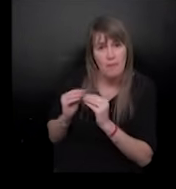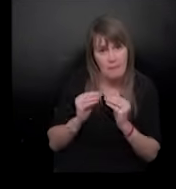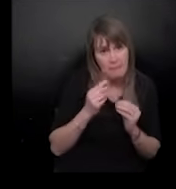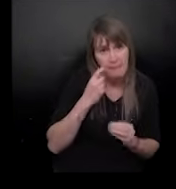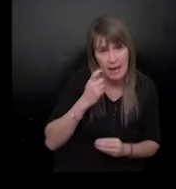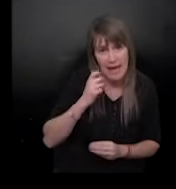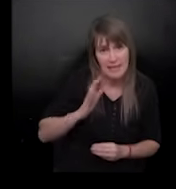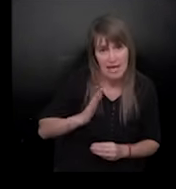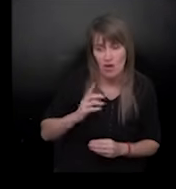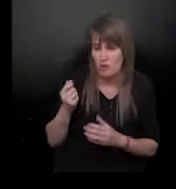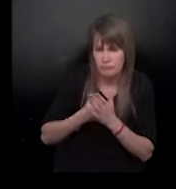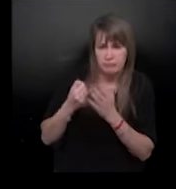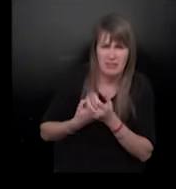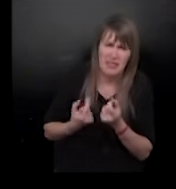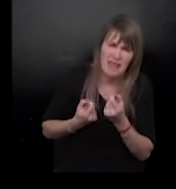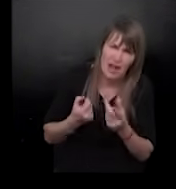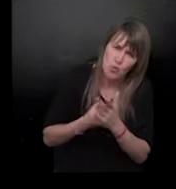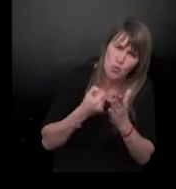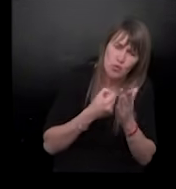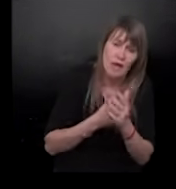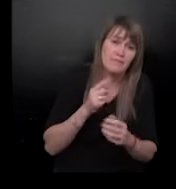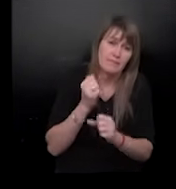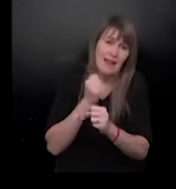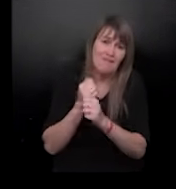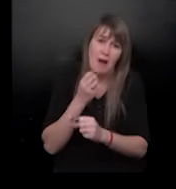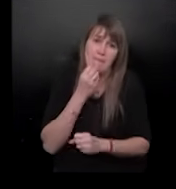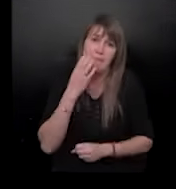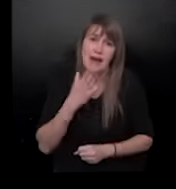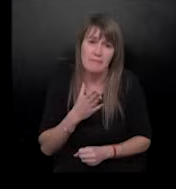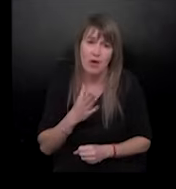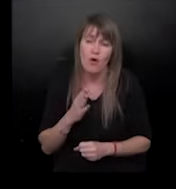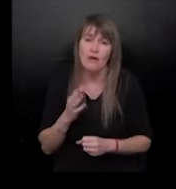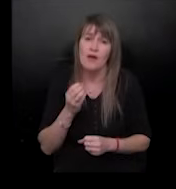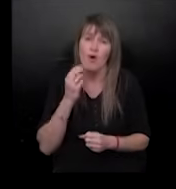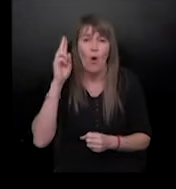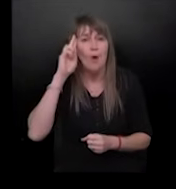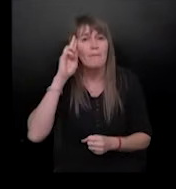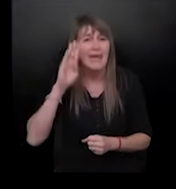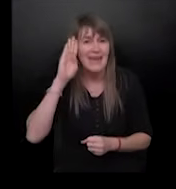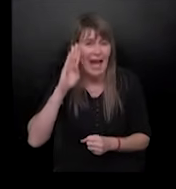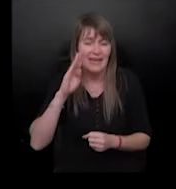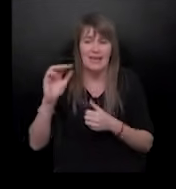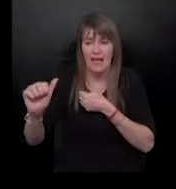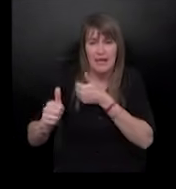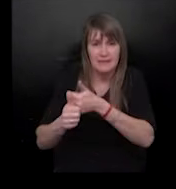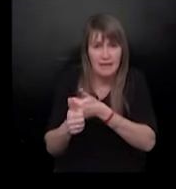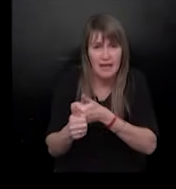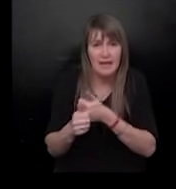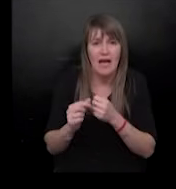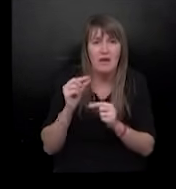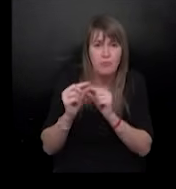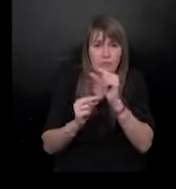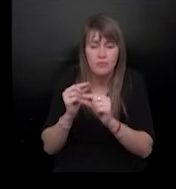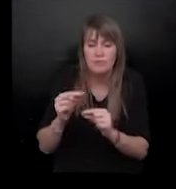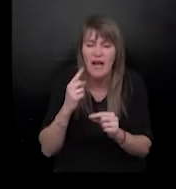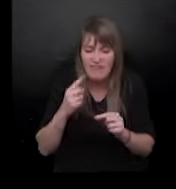que todo lo dieron sin pedir nada a cambio y trabajemos para que sea viable el mejor de los homenajes. Acercarnos cada día un poco más